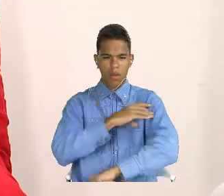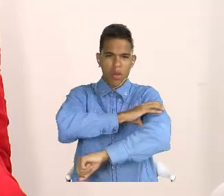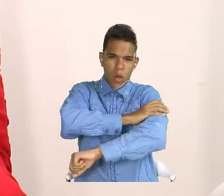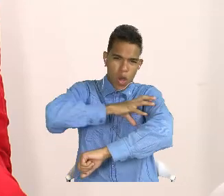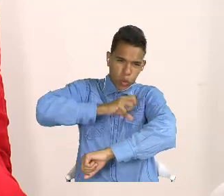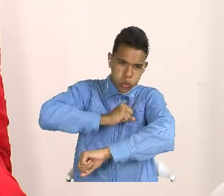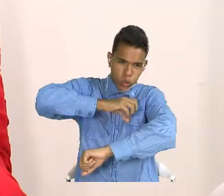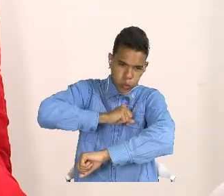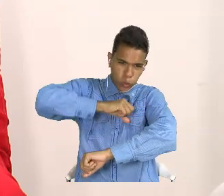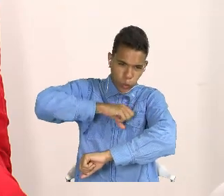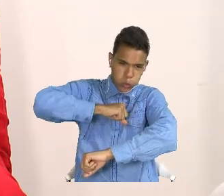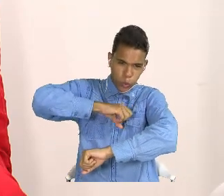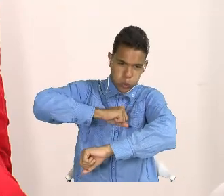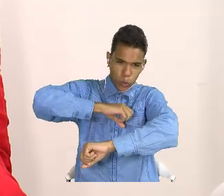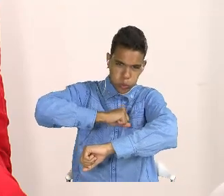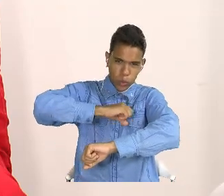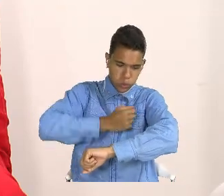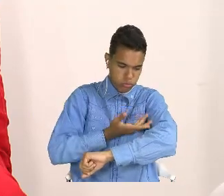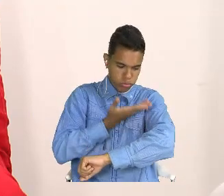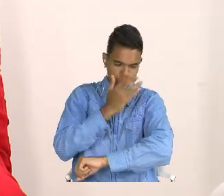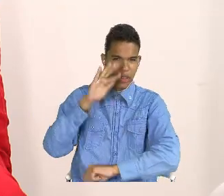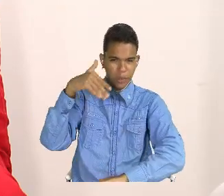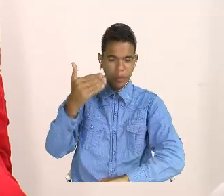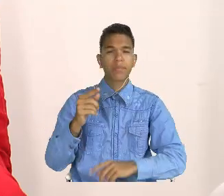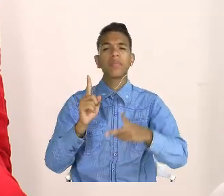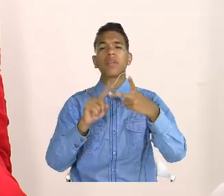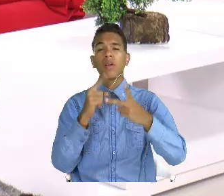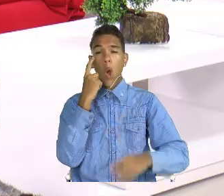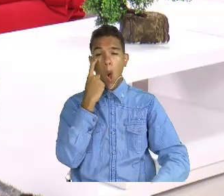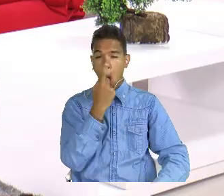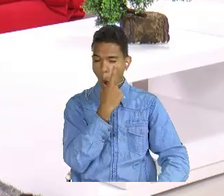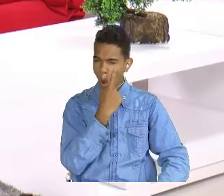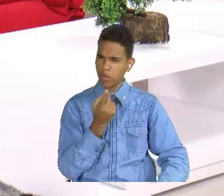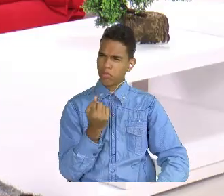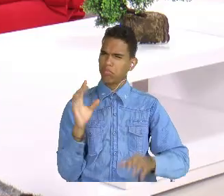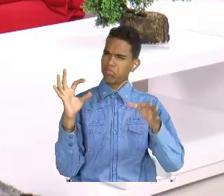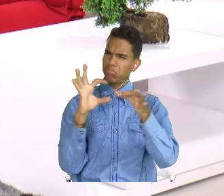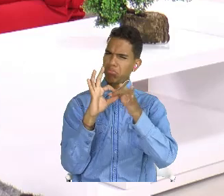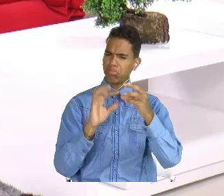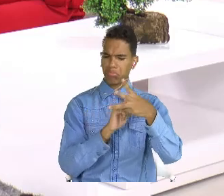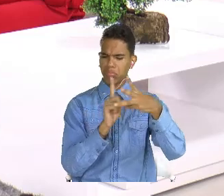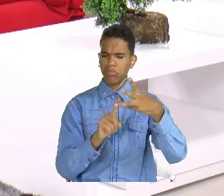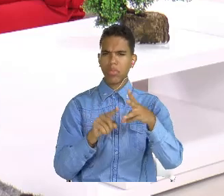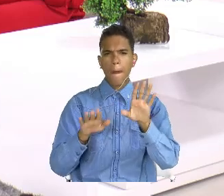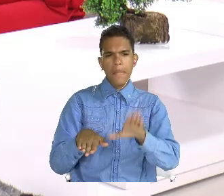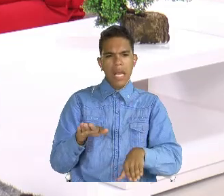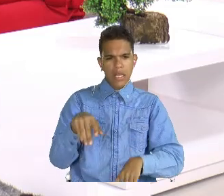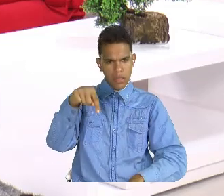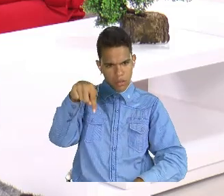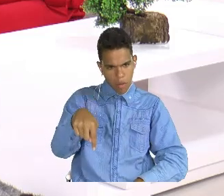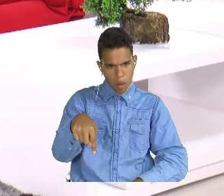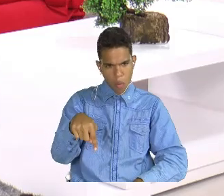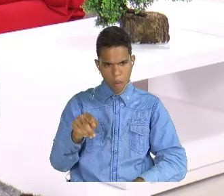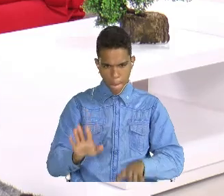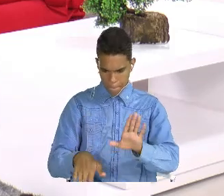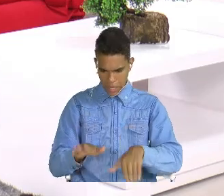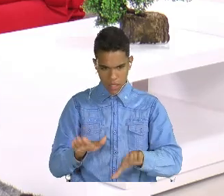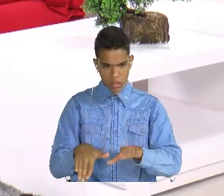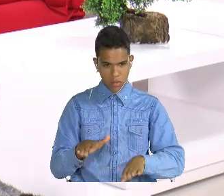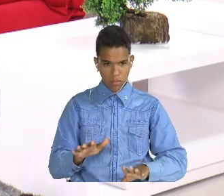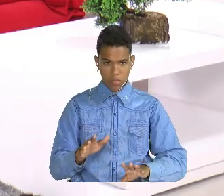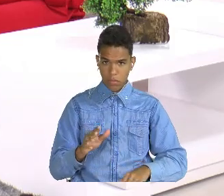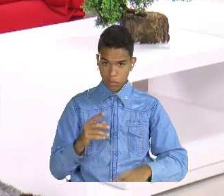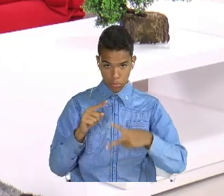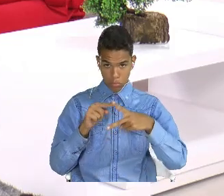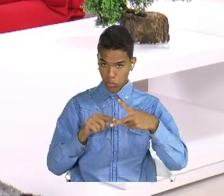los ojos que están ligados con la diabetes, también los pies. ¿Qué relación tienen exactamente con la enfermedad? Bueno, no son solo los ojos y los pies. Miren,